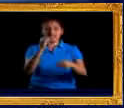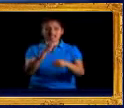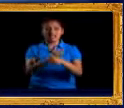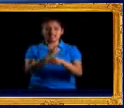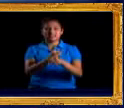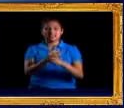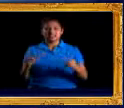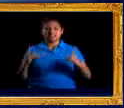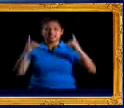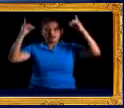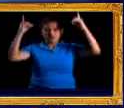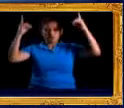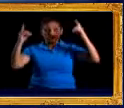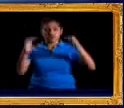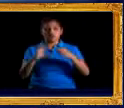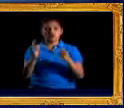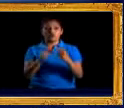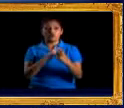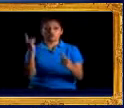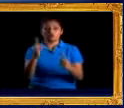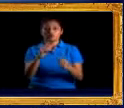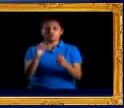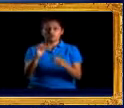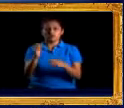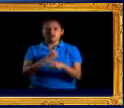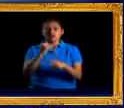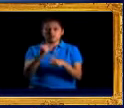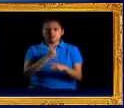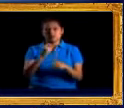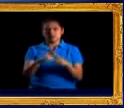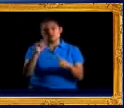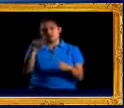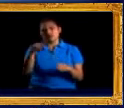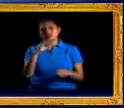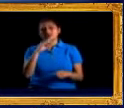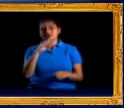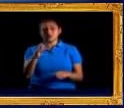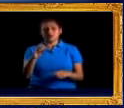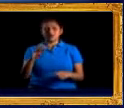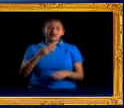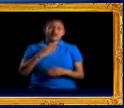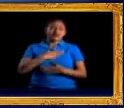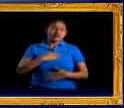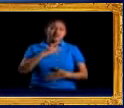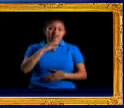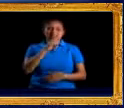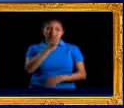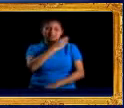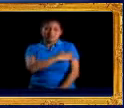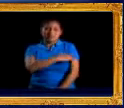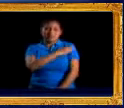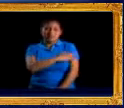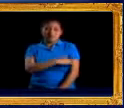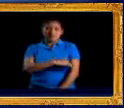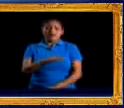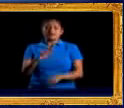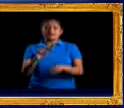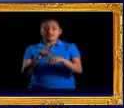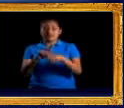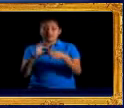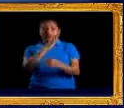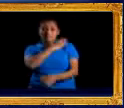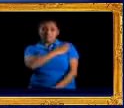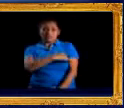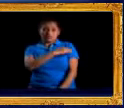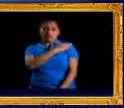su desarrollo con todos sus problemas. Por eso, hermano, qué rico este tiempo de la misericordia, porque el tiempo